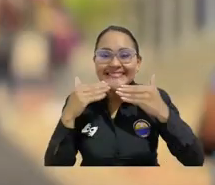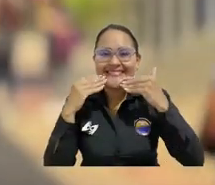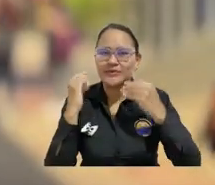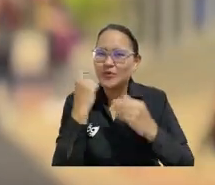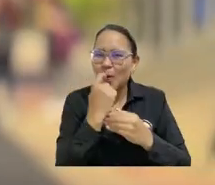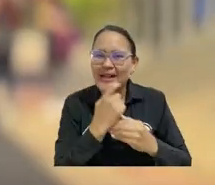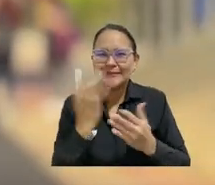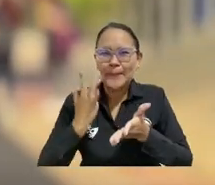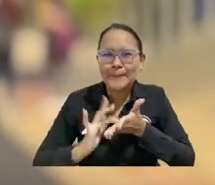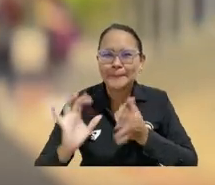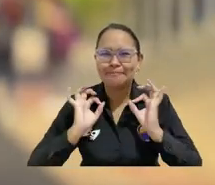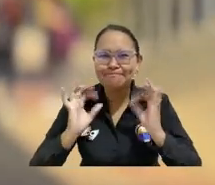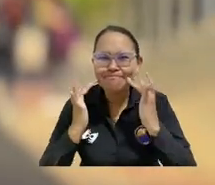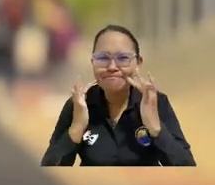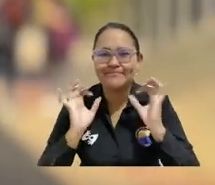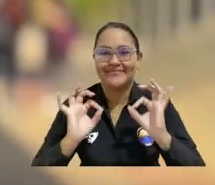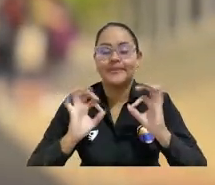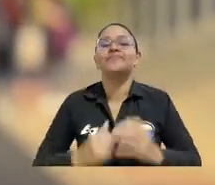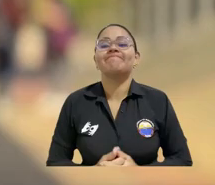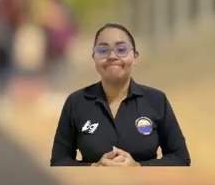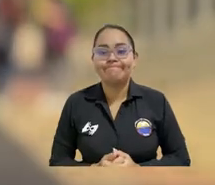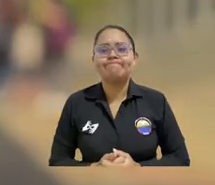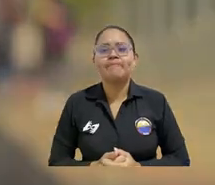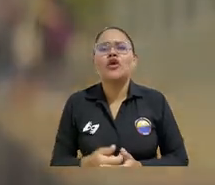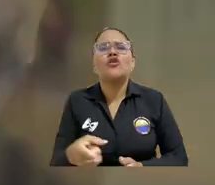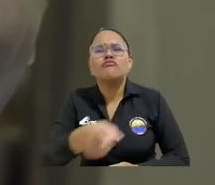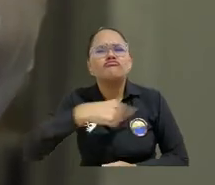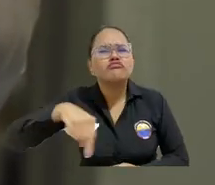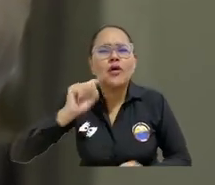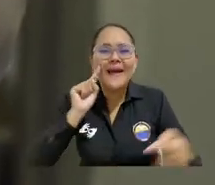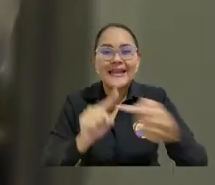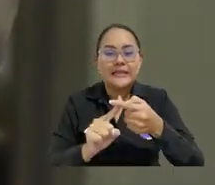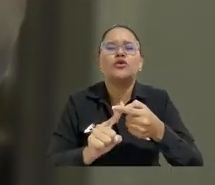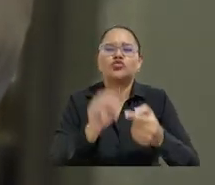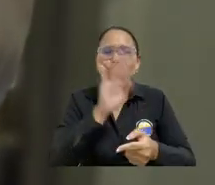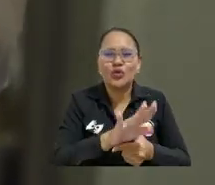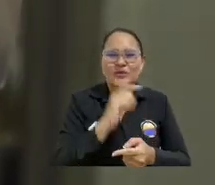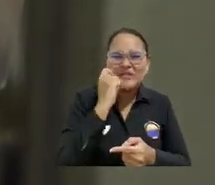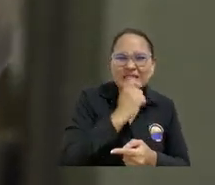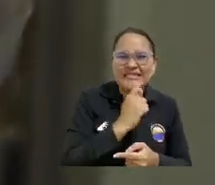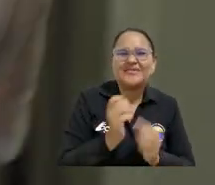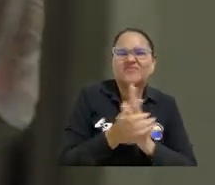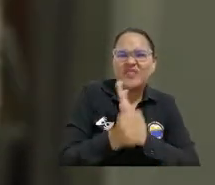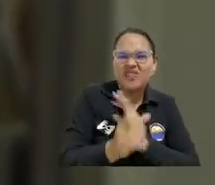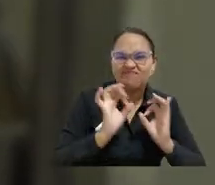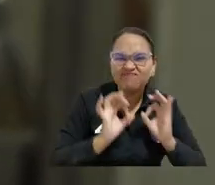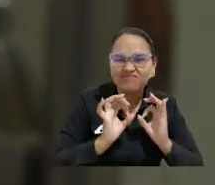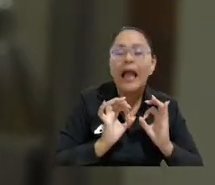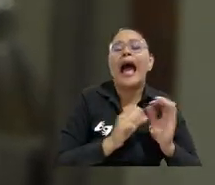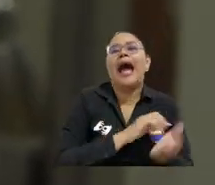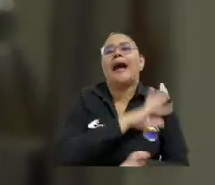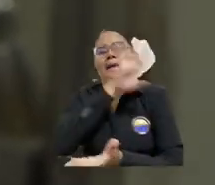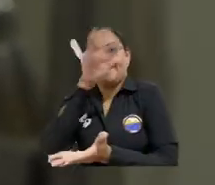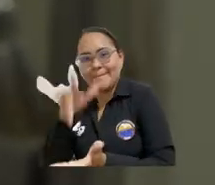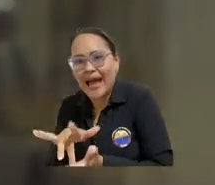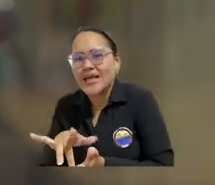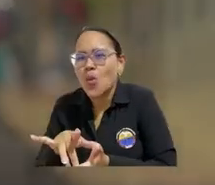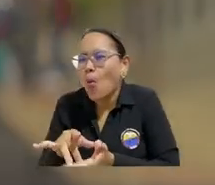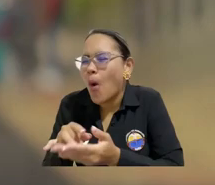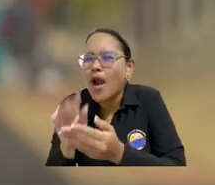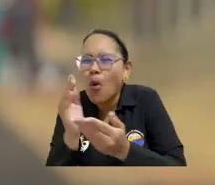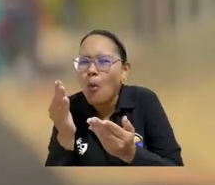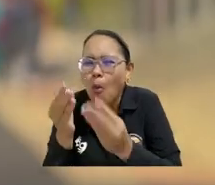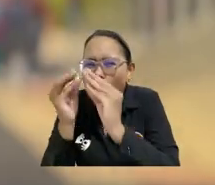desafío es precisamente, en lo más profundo de la Sierra Nevada, llevar nuestros especialistas a hacer el diseño de las prótesis, de los implantes, luego traerlas